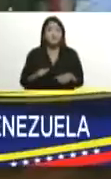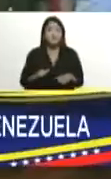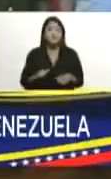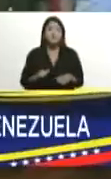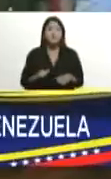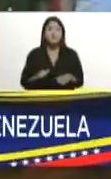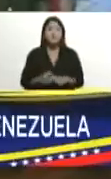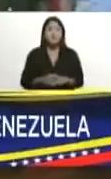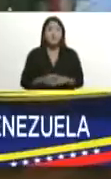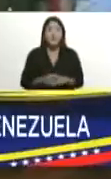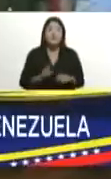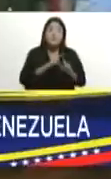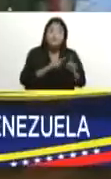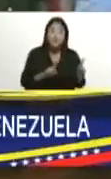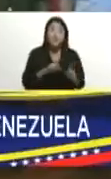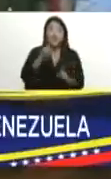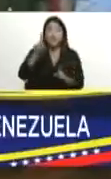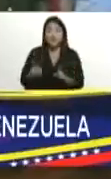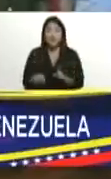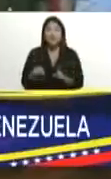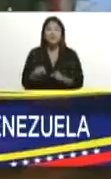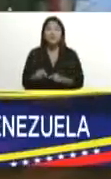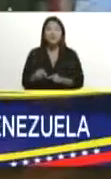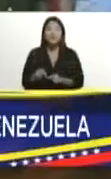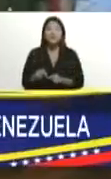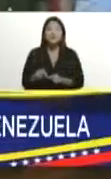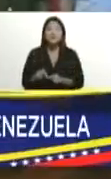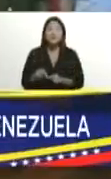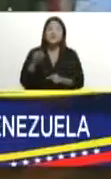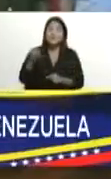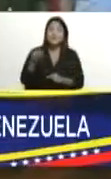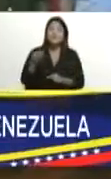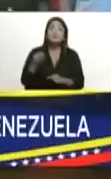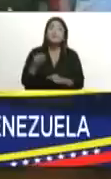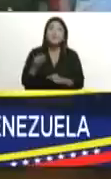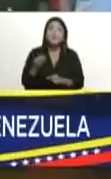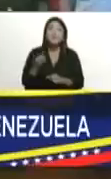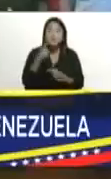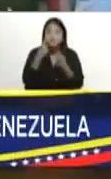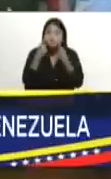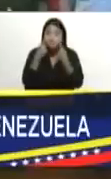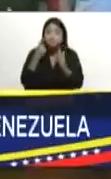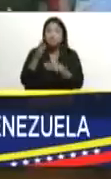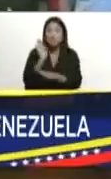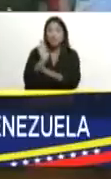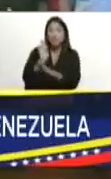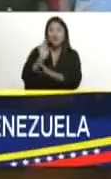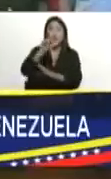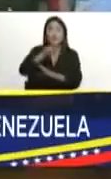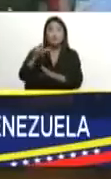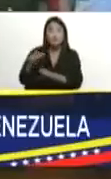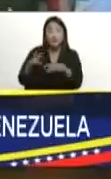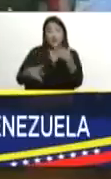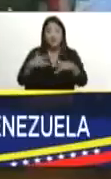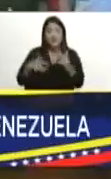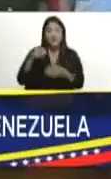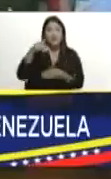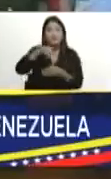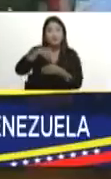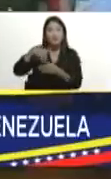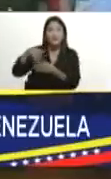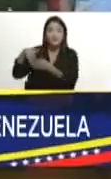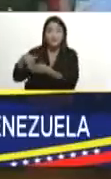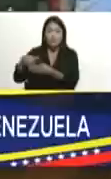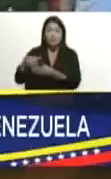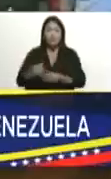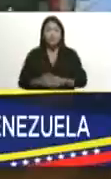menoscabo de eso, vamos a estar nosotros cumpliendo con la sagrada misión de velar por la seguridad de los